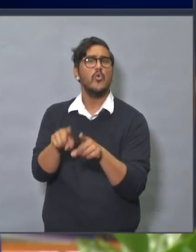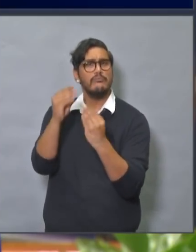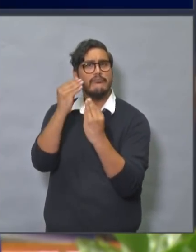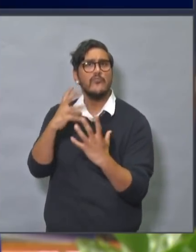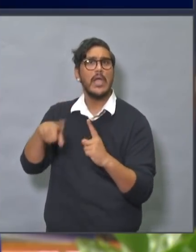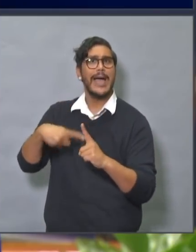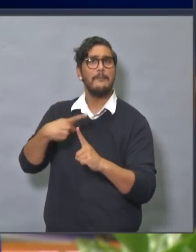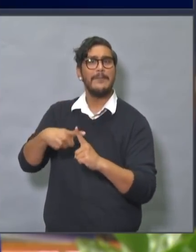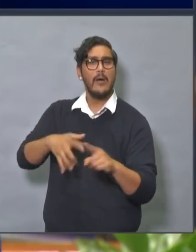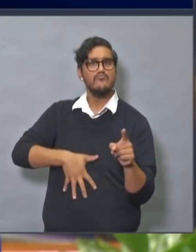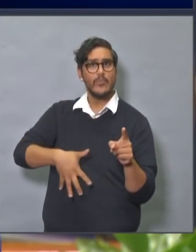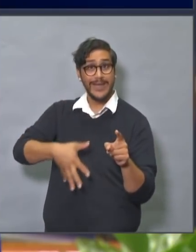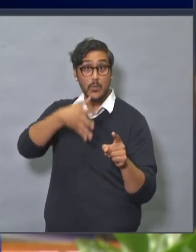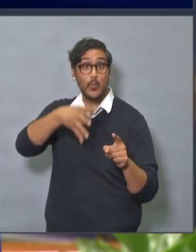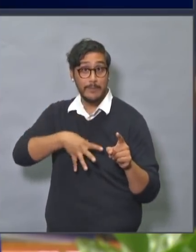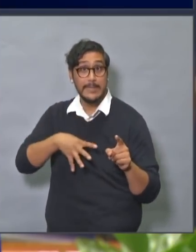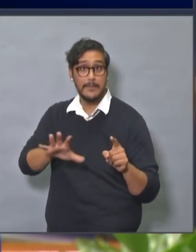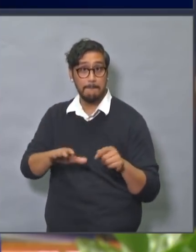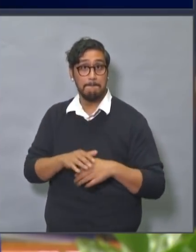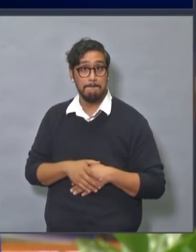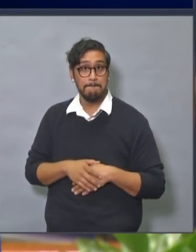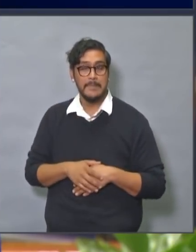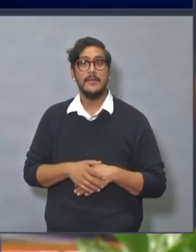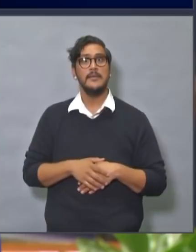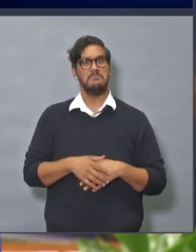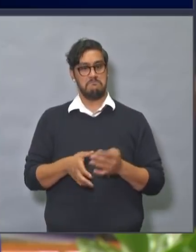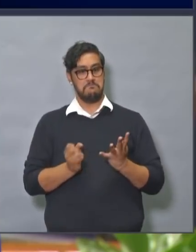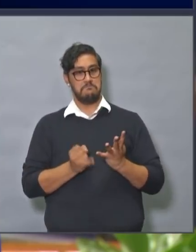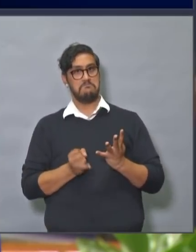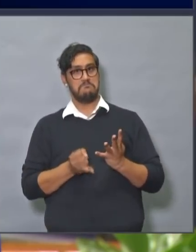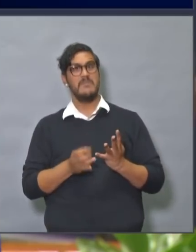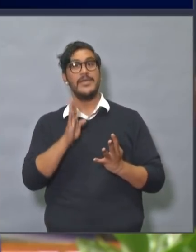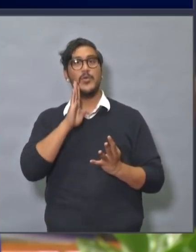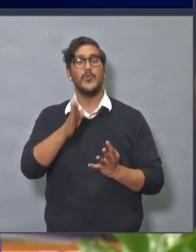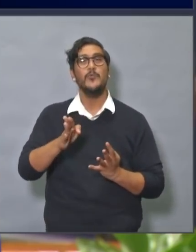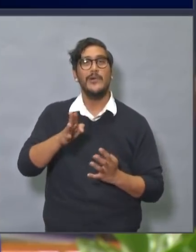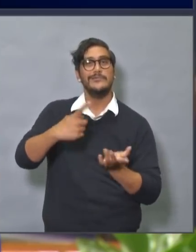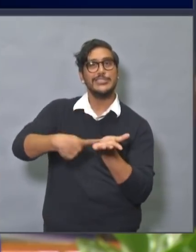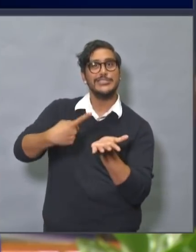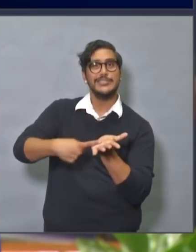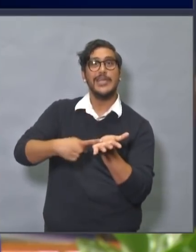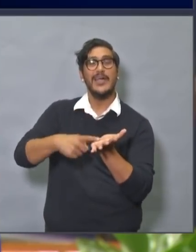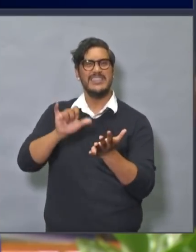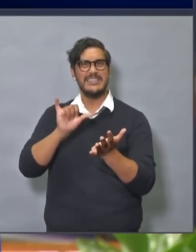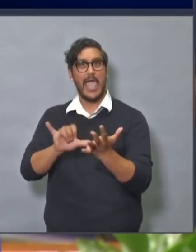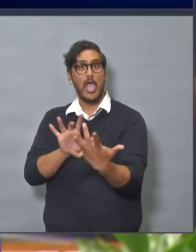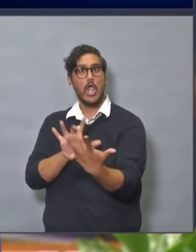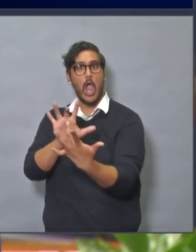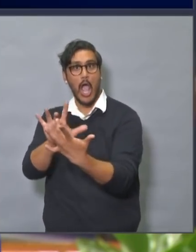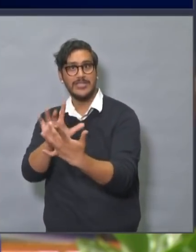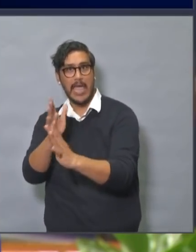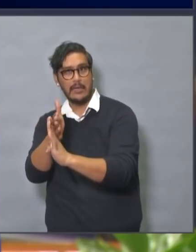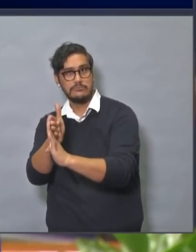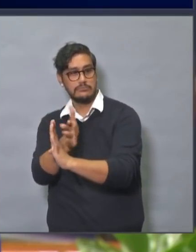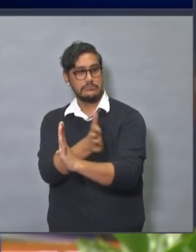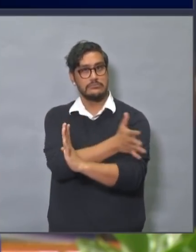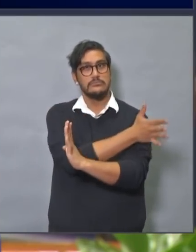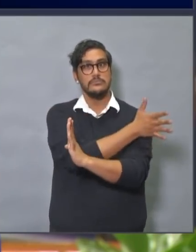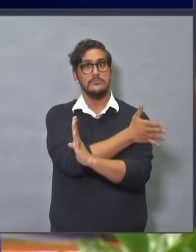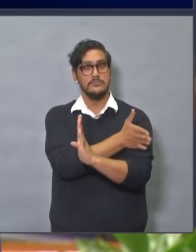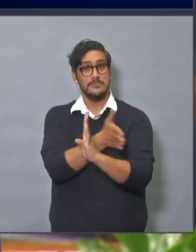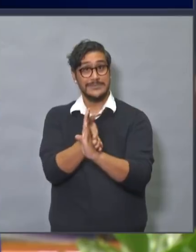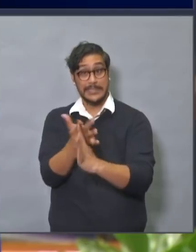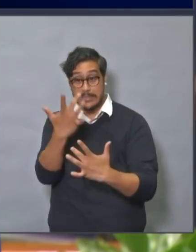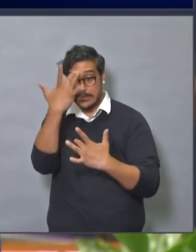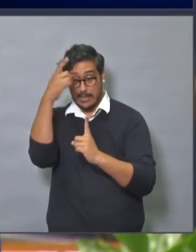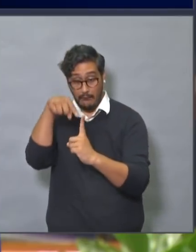embarazadas. Y luego informaremos sobre el rastreo de contactos.